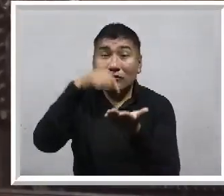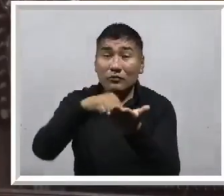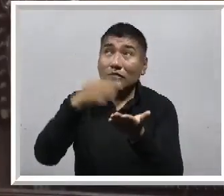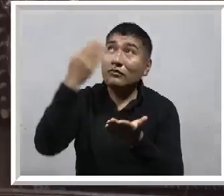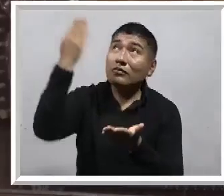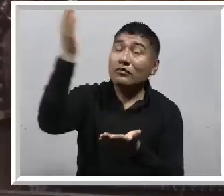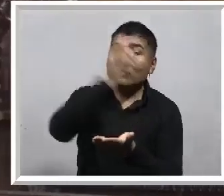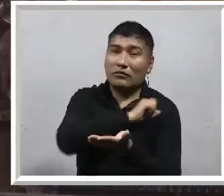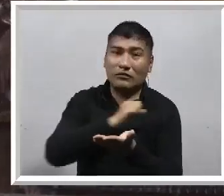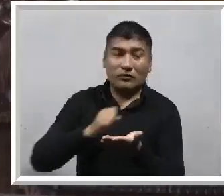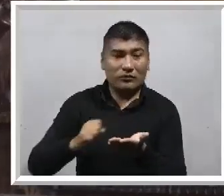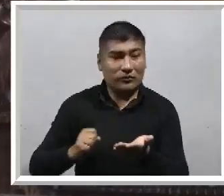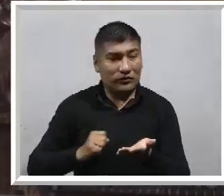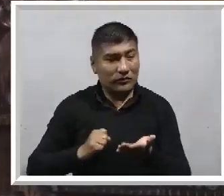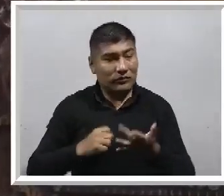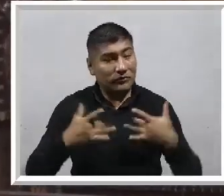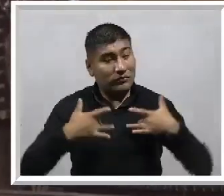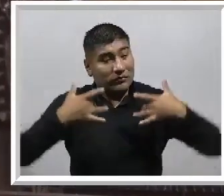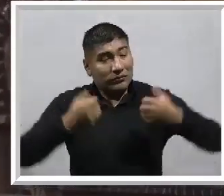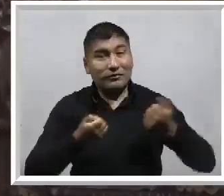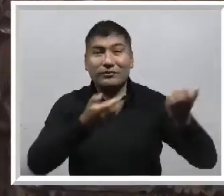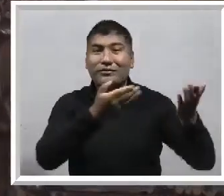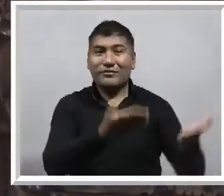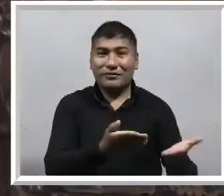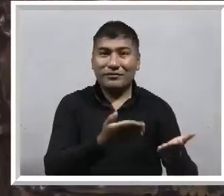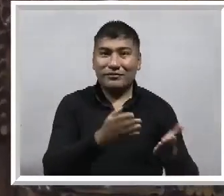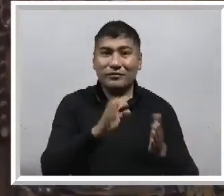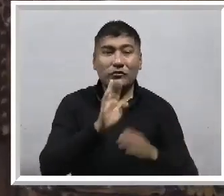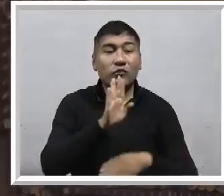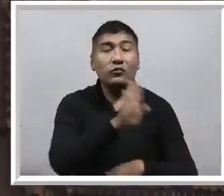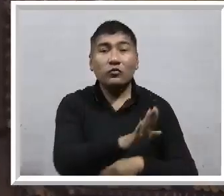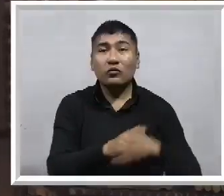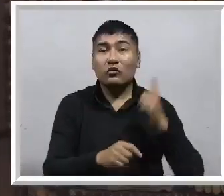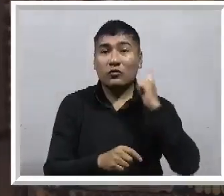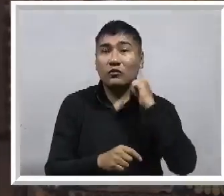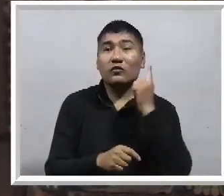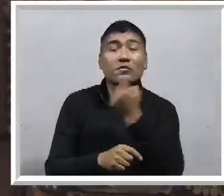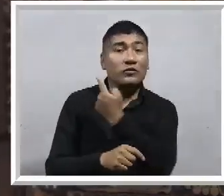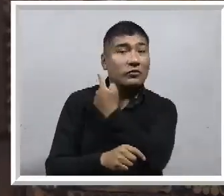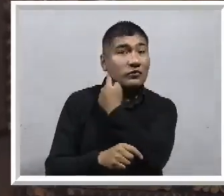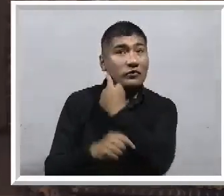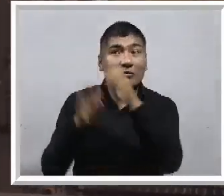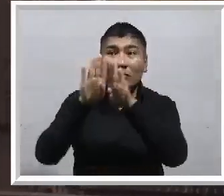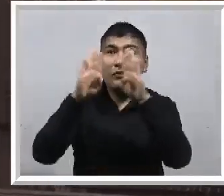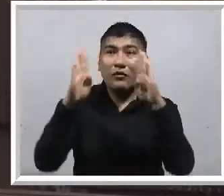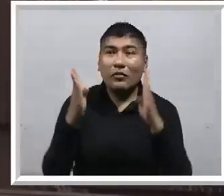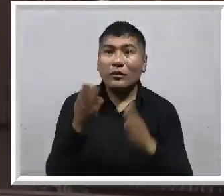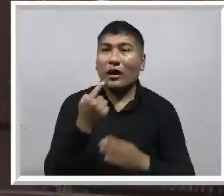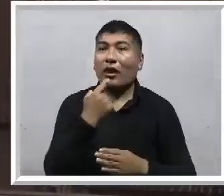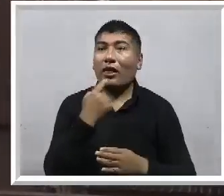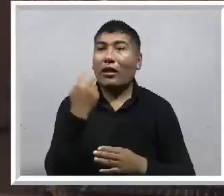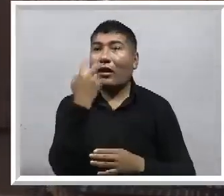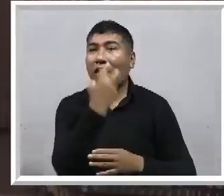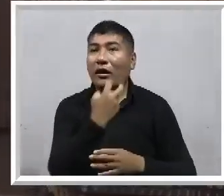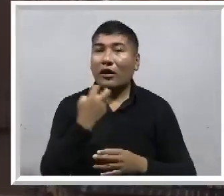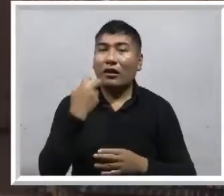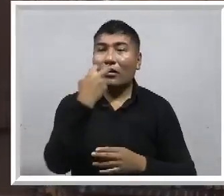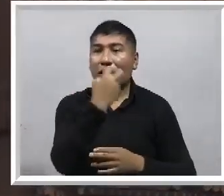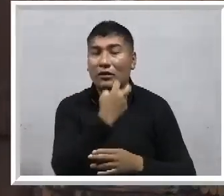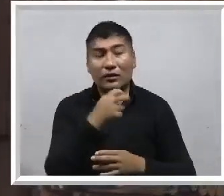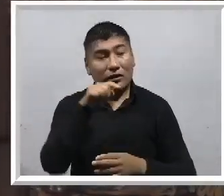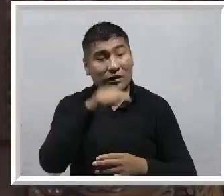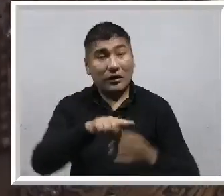señor le cura enseguida Se abrieron dice sus oídos se soltaron la lengua y